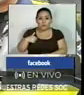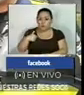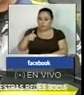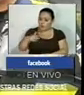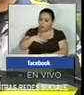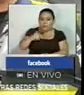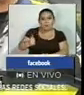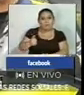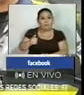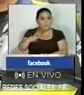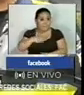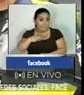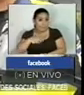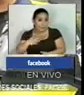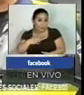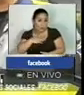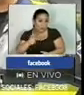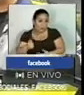me gusta darles,